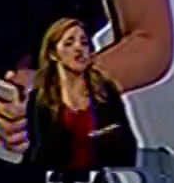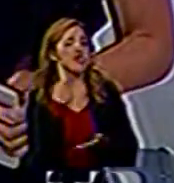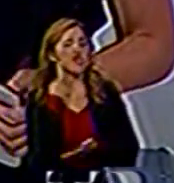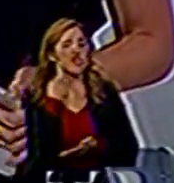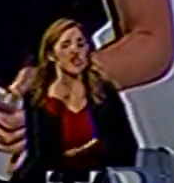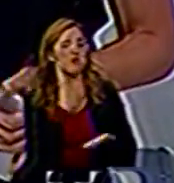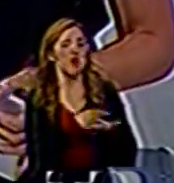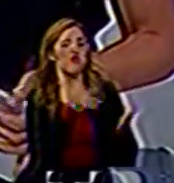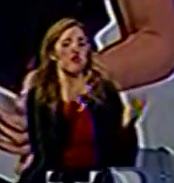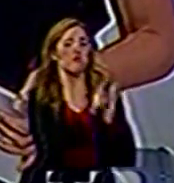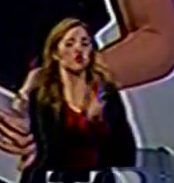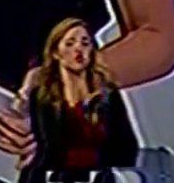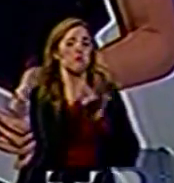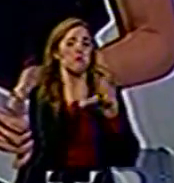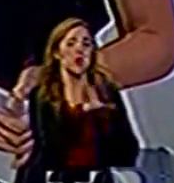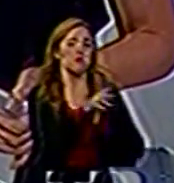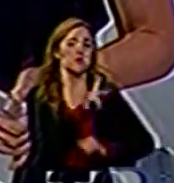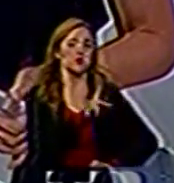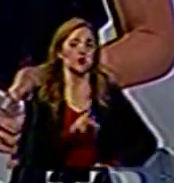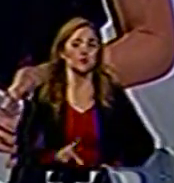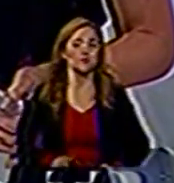su cuenta personal en un banco.